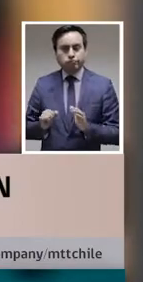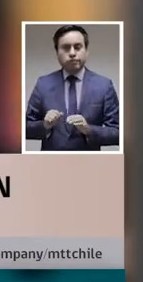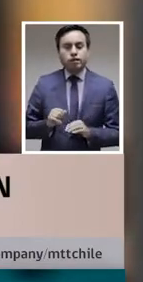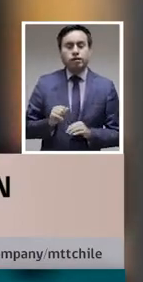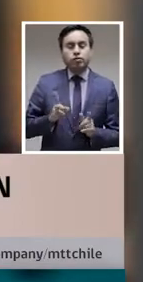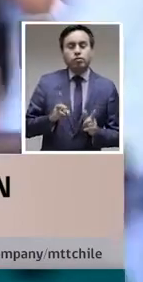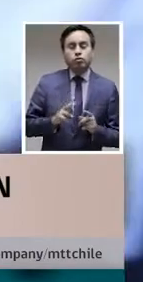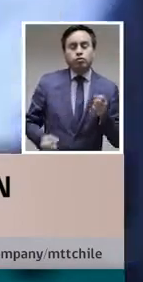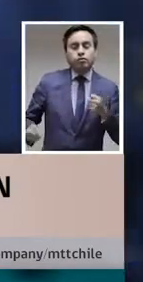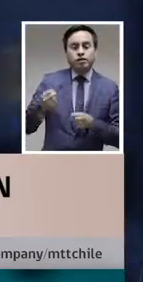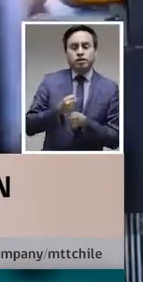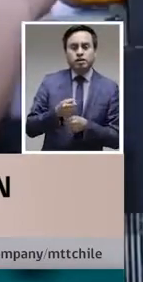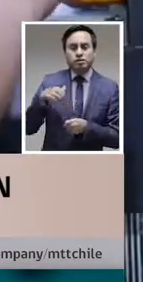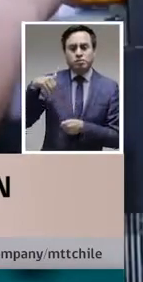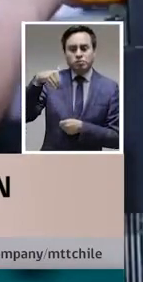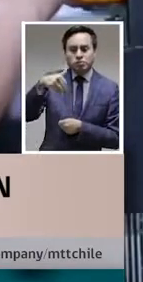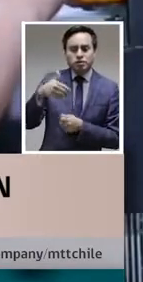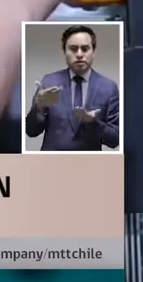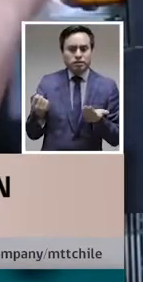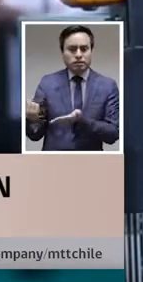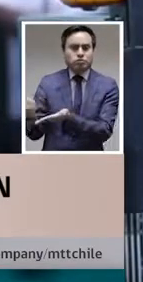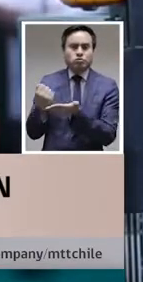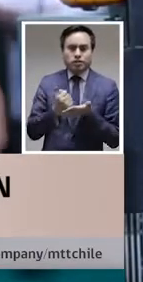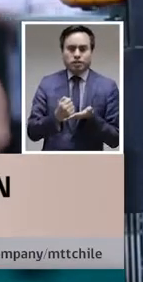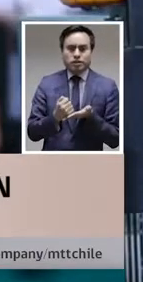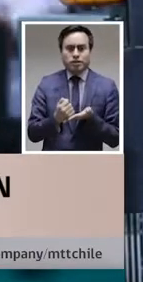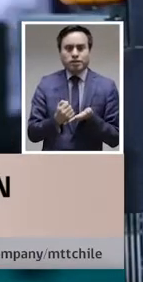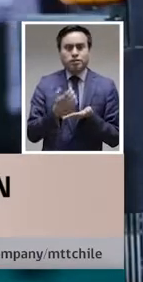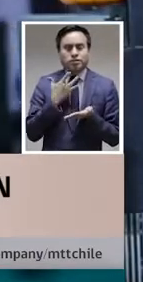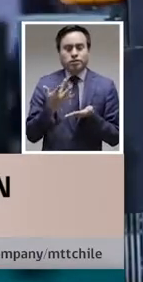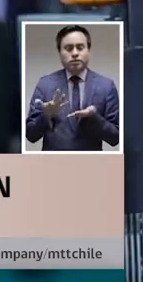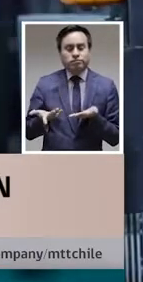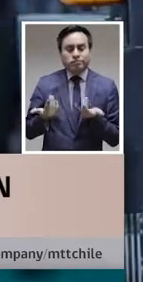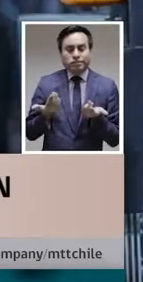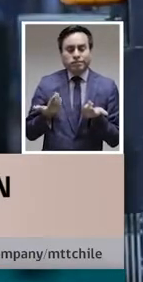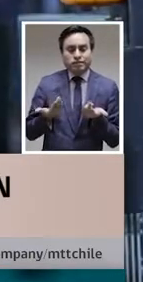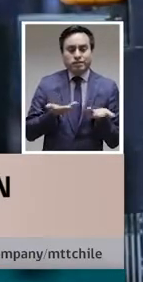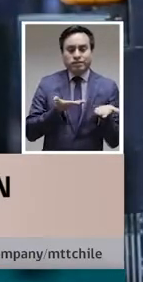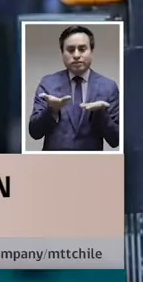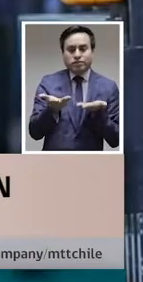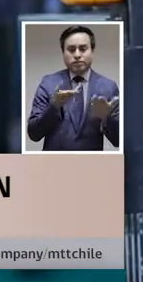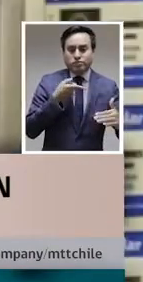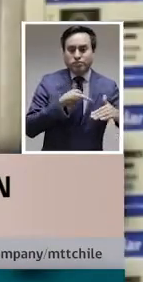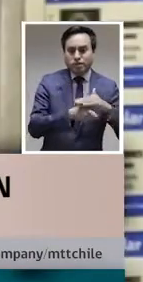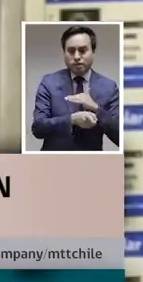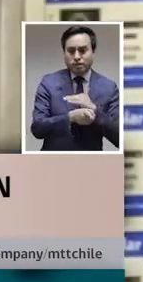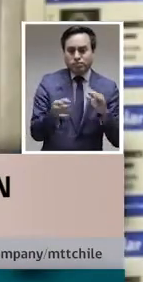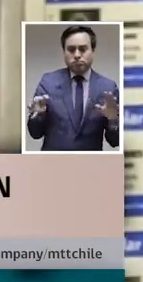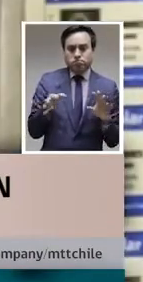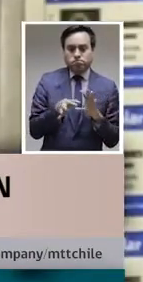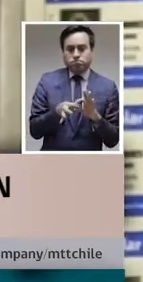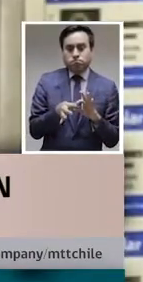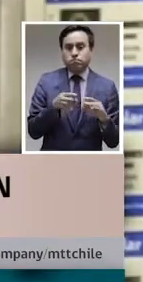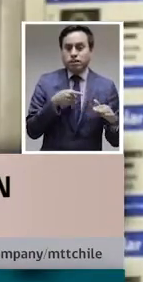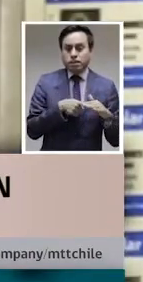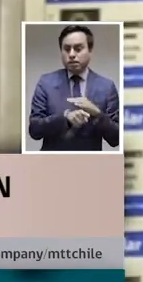suplementar buses para poder respaldar los servicios de metro que